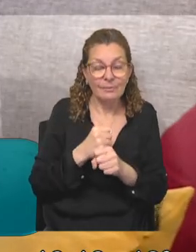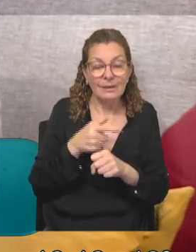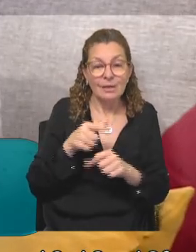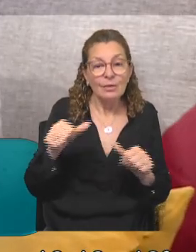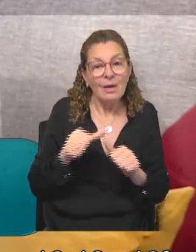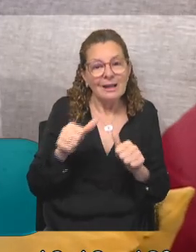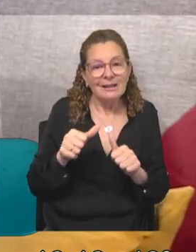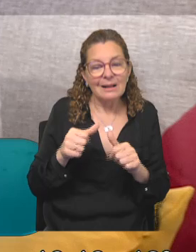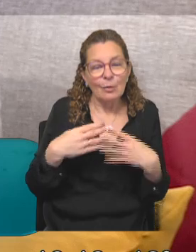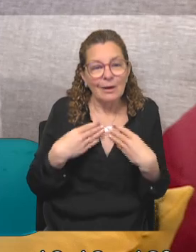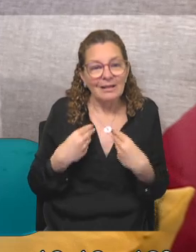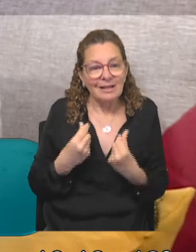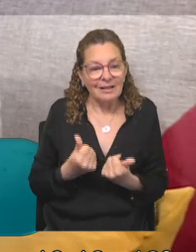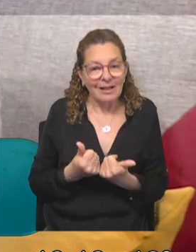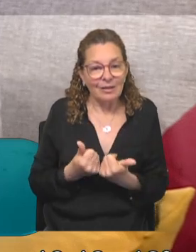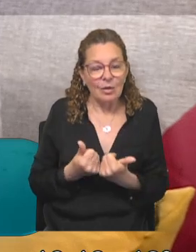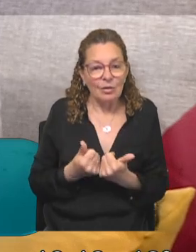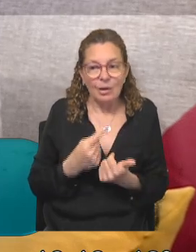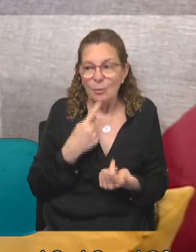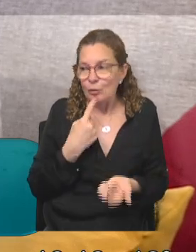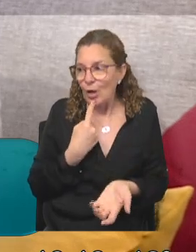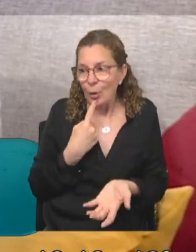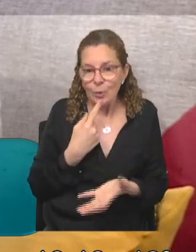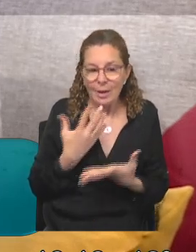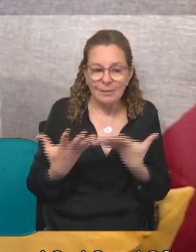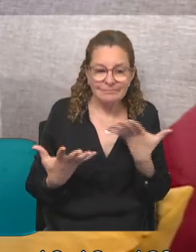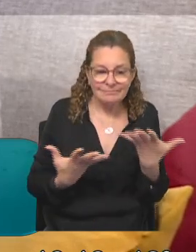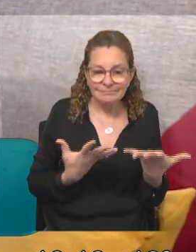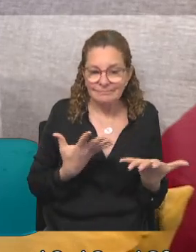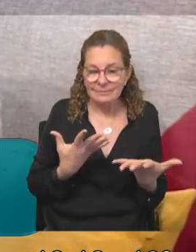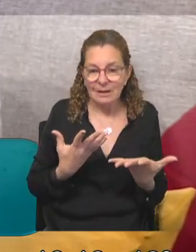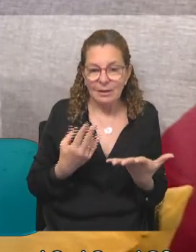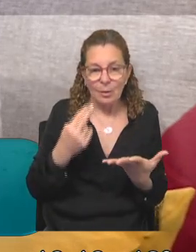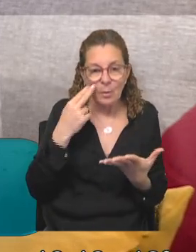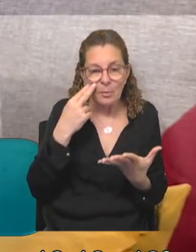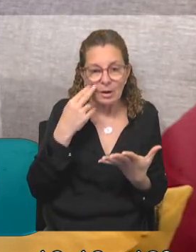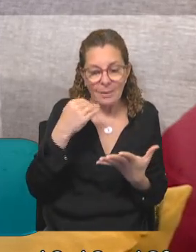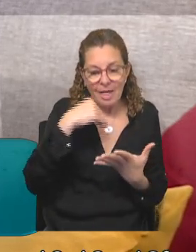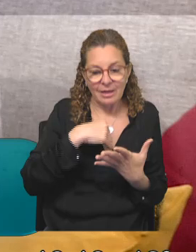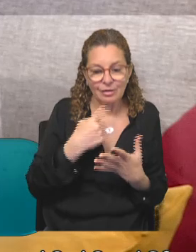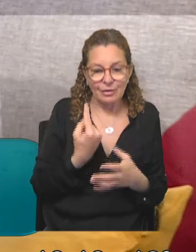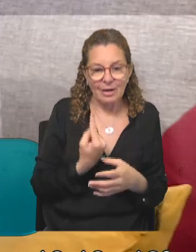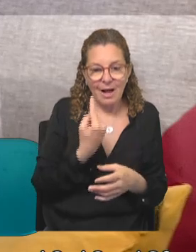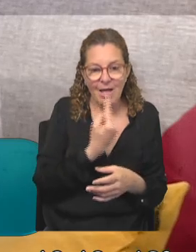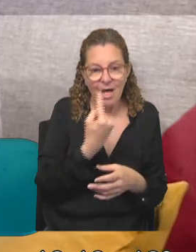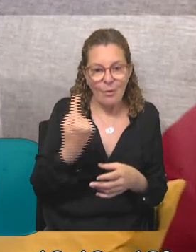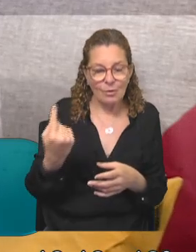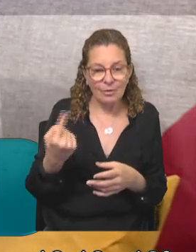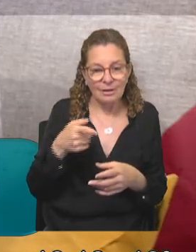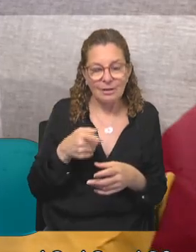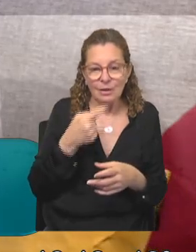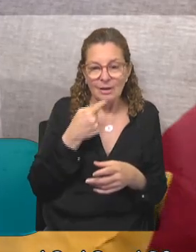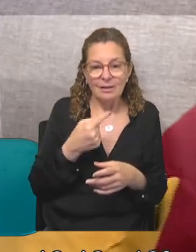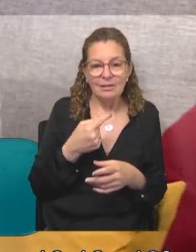genera una sensación de mucha inseguridad, o sea, afecta directamente a la autoestima de cada uno. Y a eso es lo que